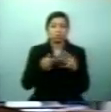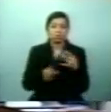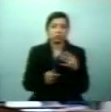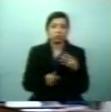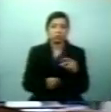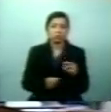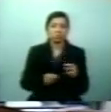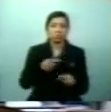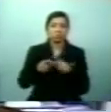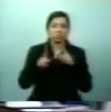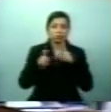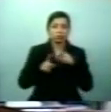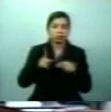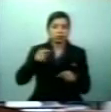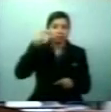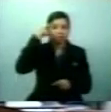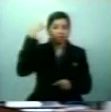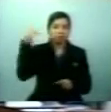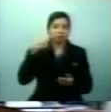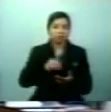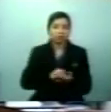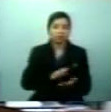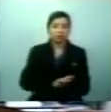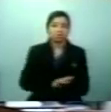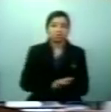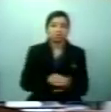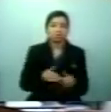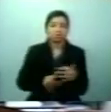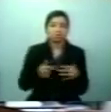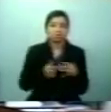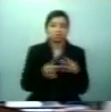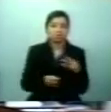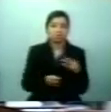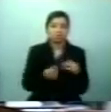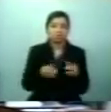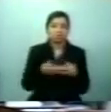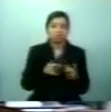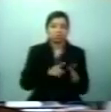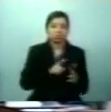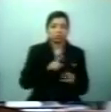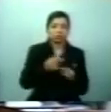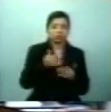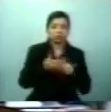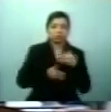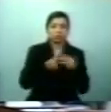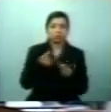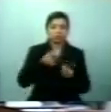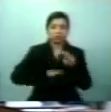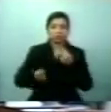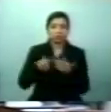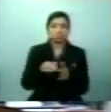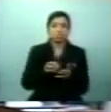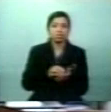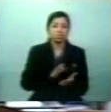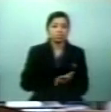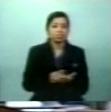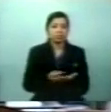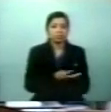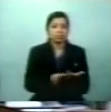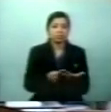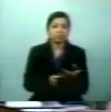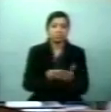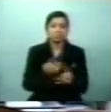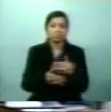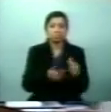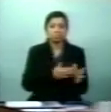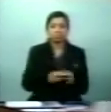diálogo político que será el canal para estructurar las relaciones diplomáticas entre los países de Centroamérica y la